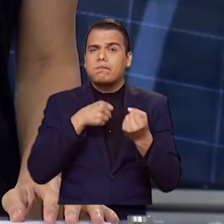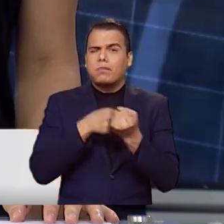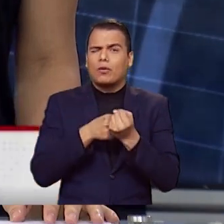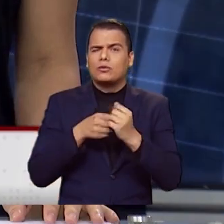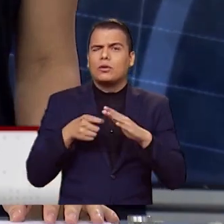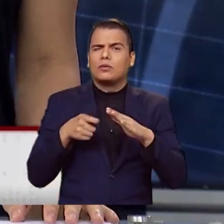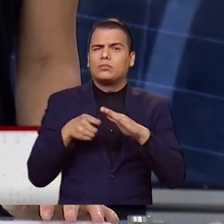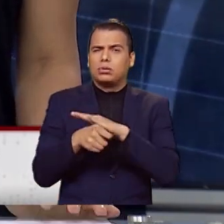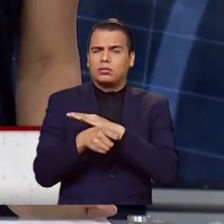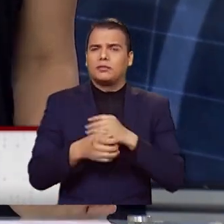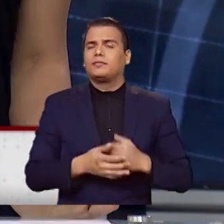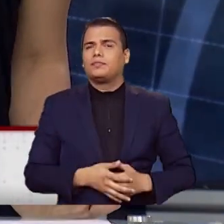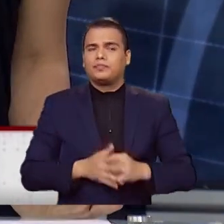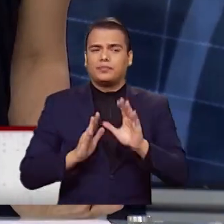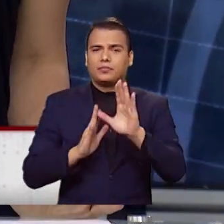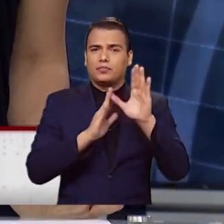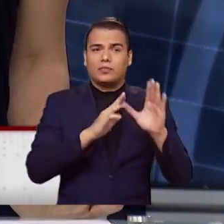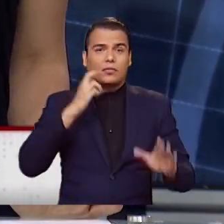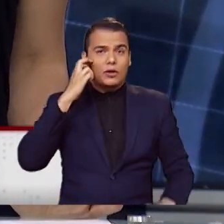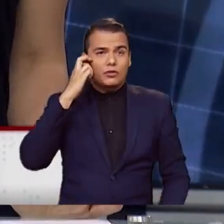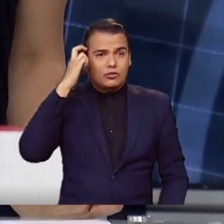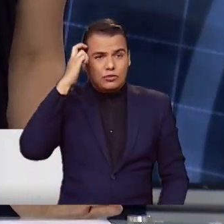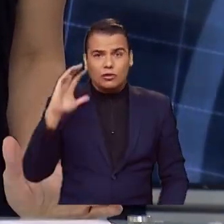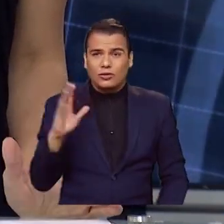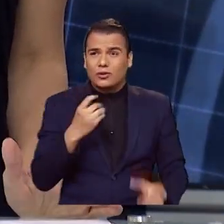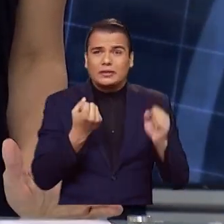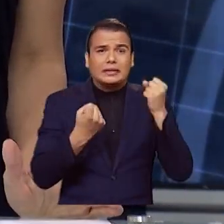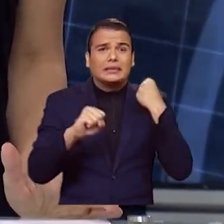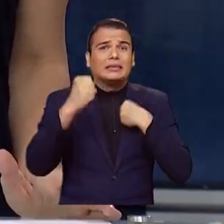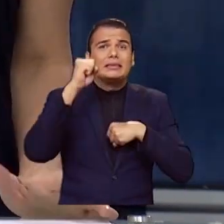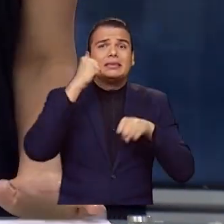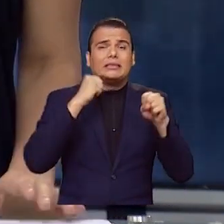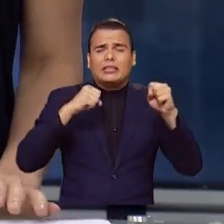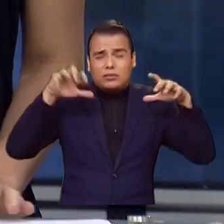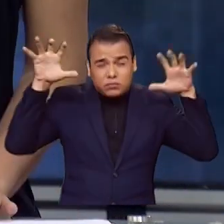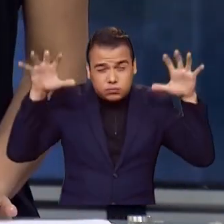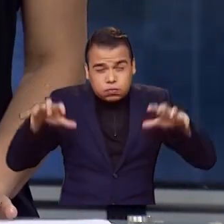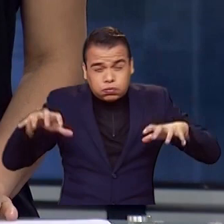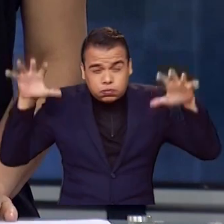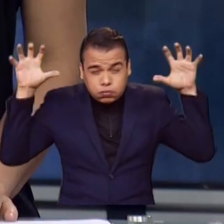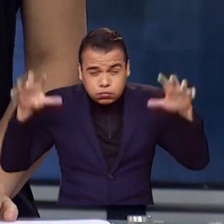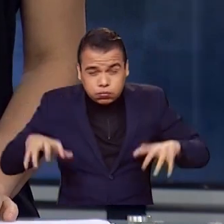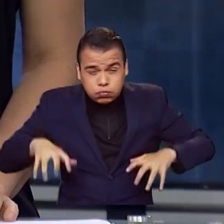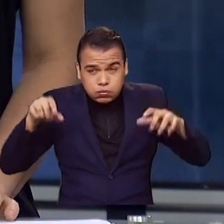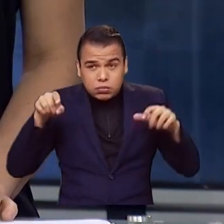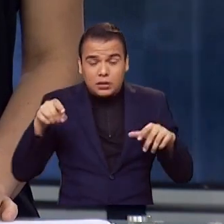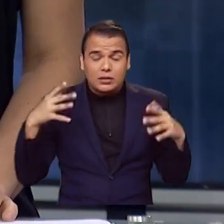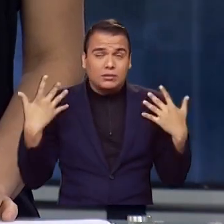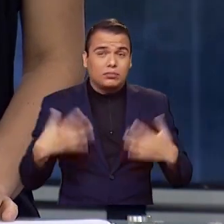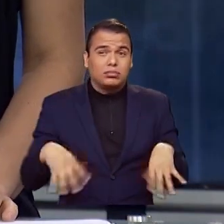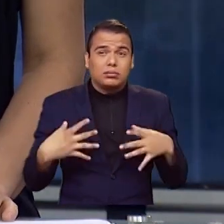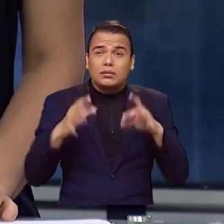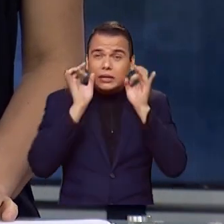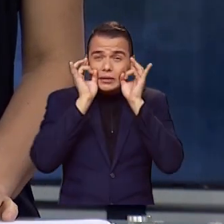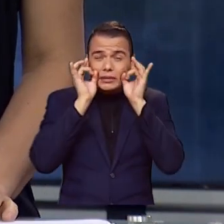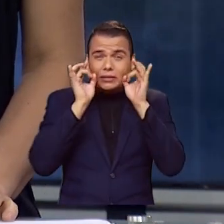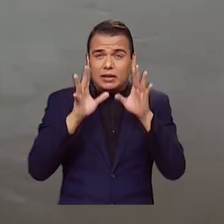tanto, en el Chocó, el invierno genera zozobra. En el litoral del San Juan, la emergencia es grave, informa Cristian